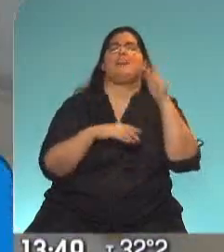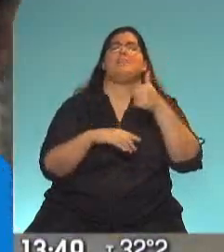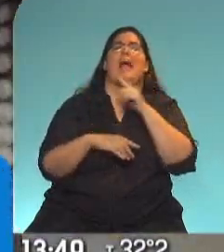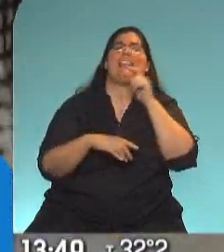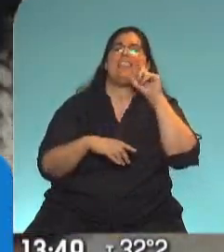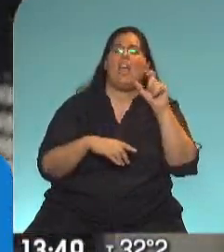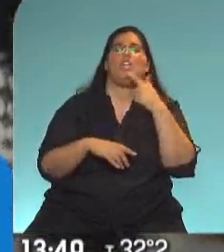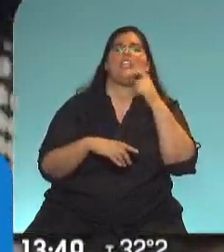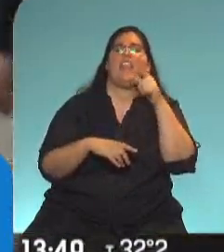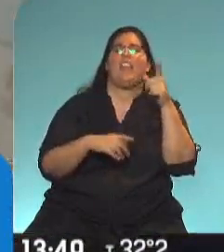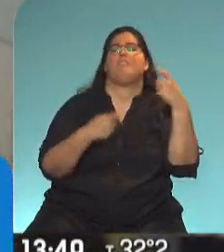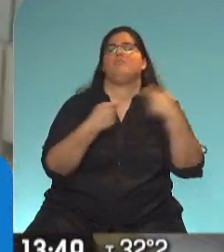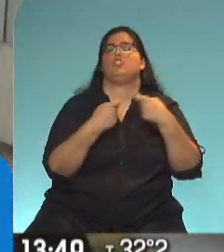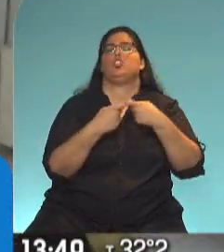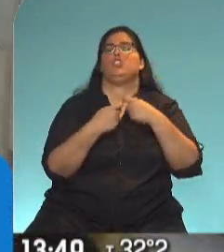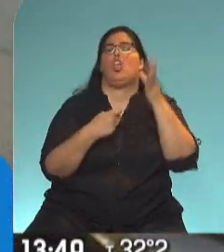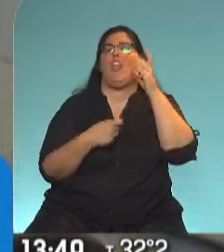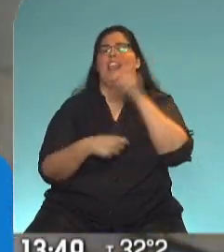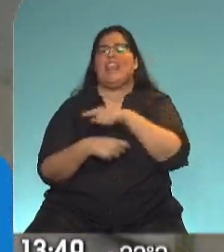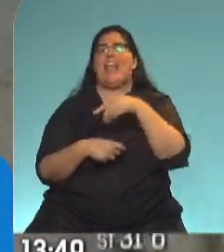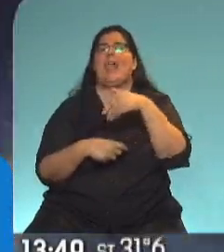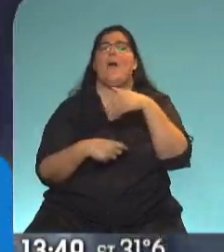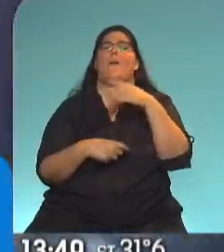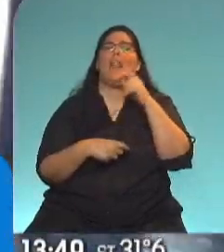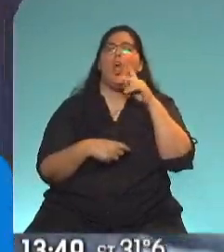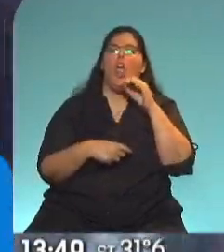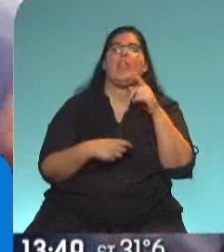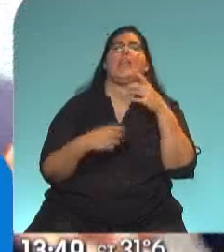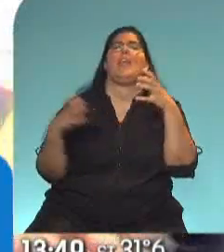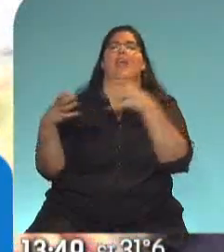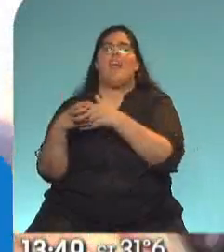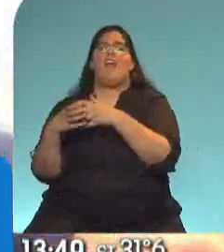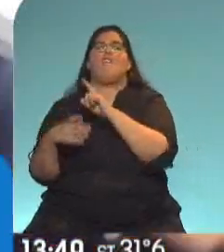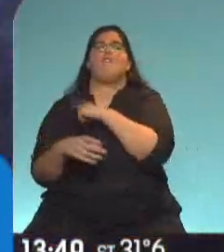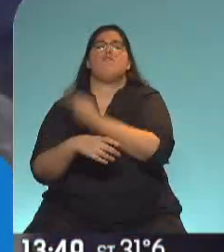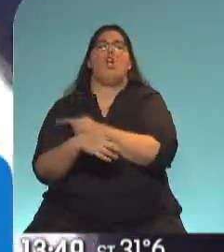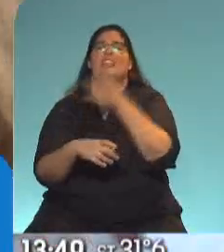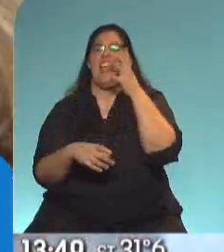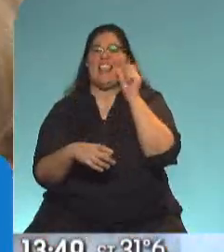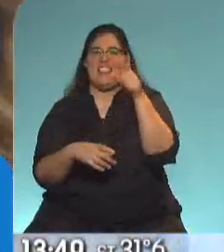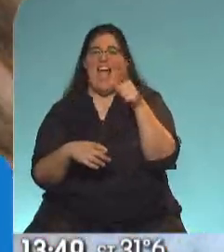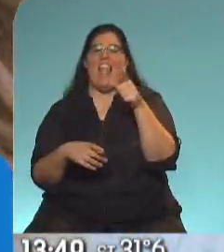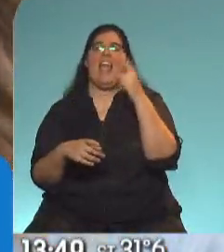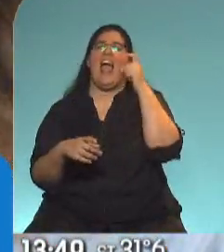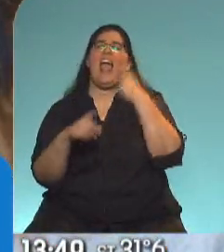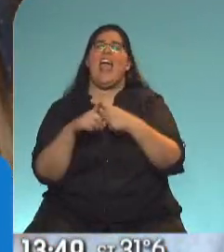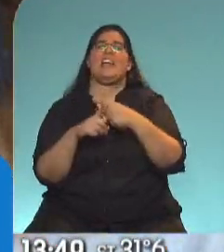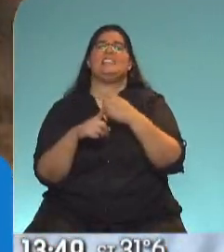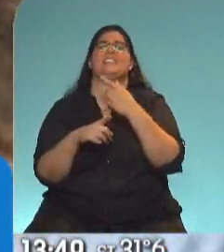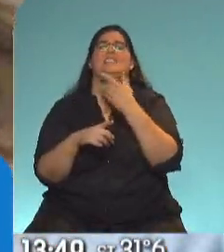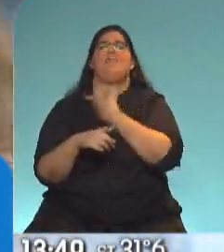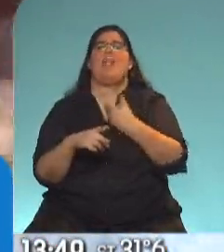partido Hermanos de Italia de Giorgia Meloni y Forza Italia, la histórica agrupación del ex primer ministro